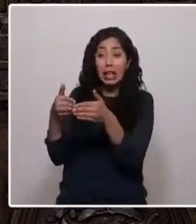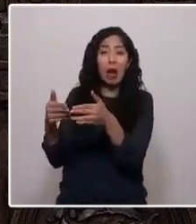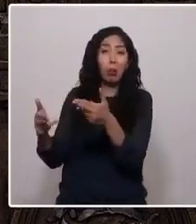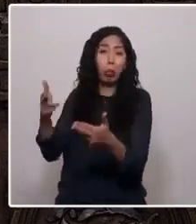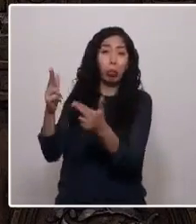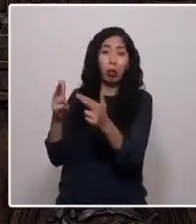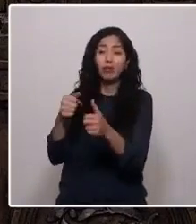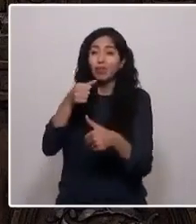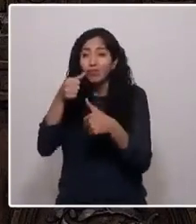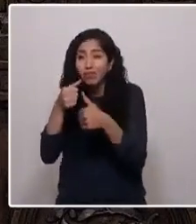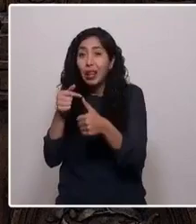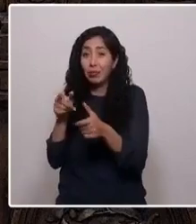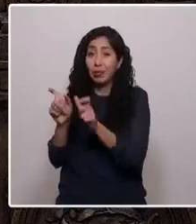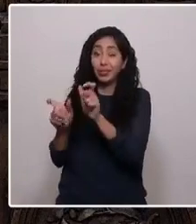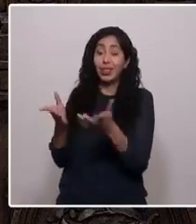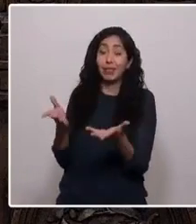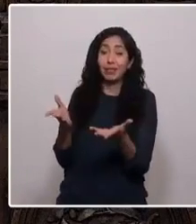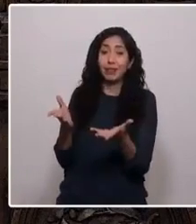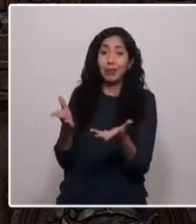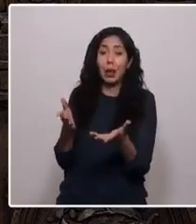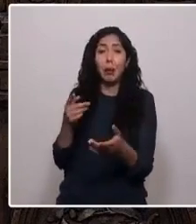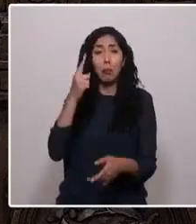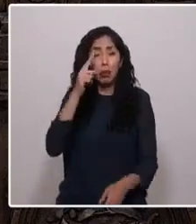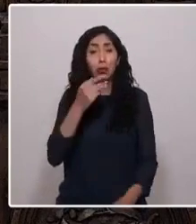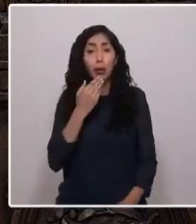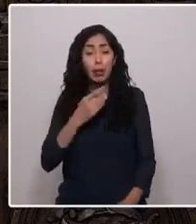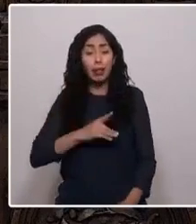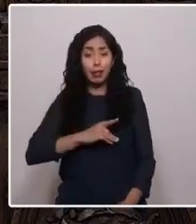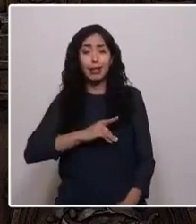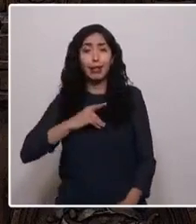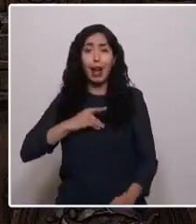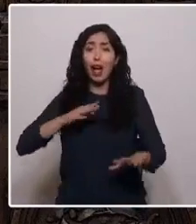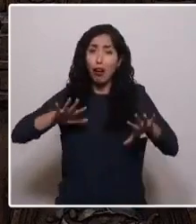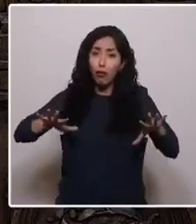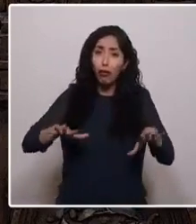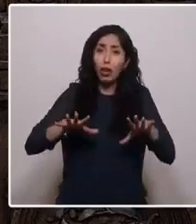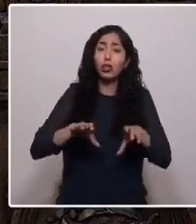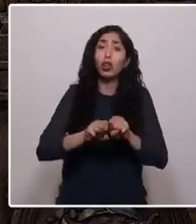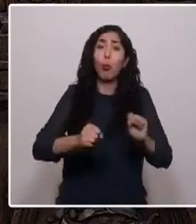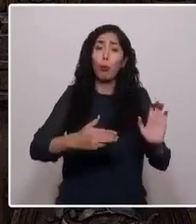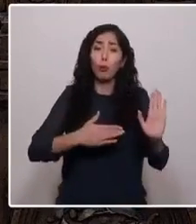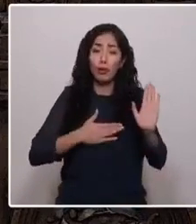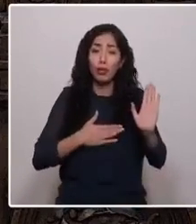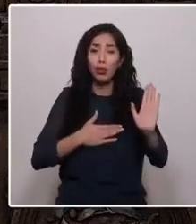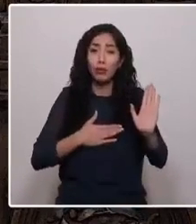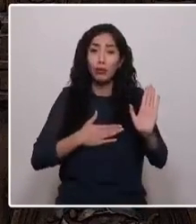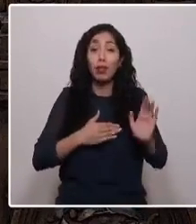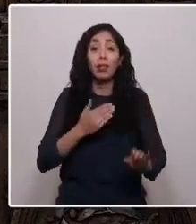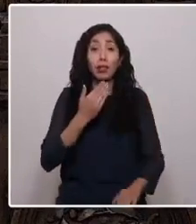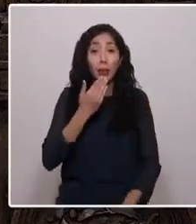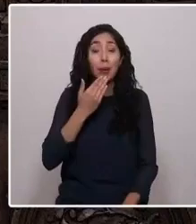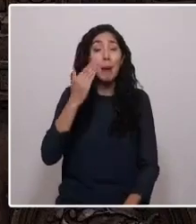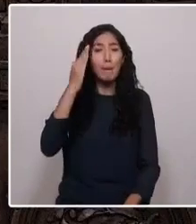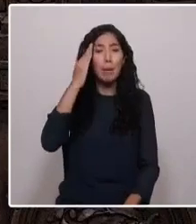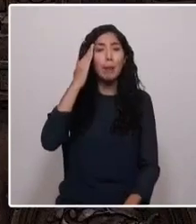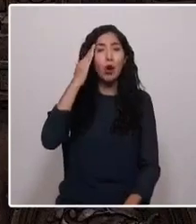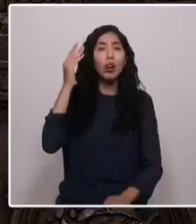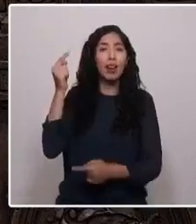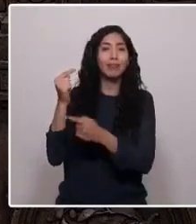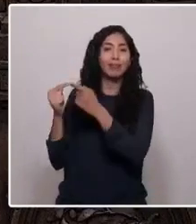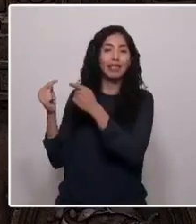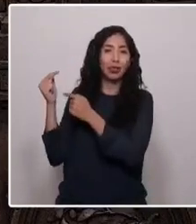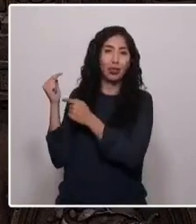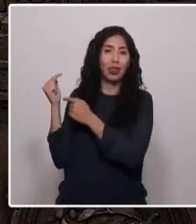prejuicios pero también con dignidad esfuerzo y compromiso y memoria memoria histórica